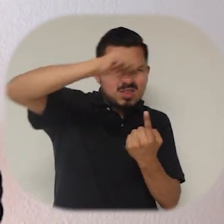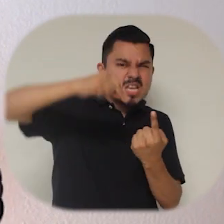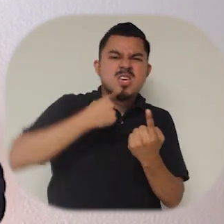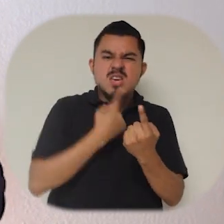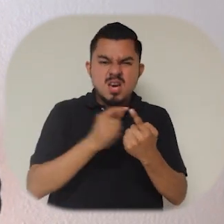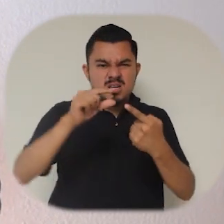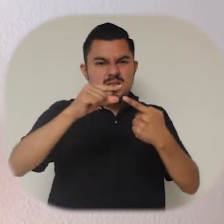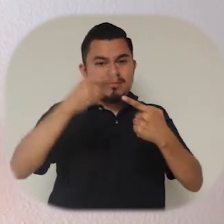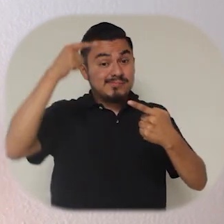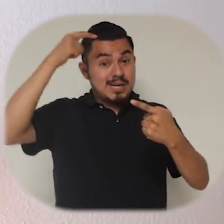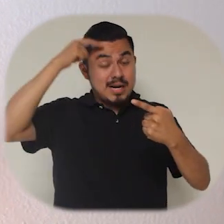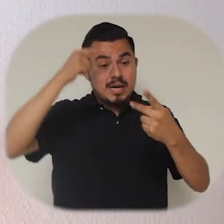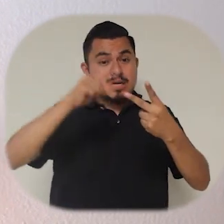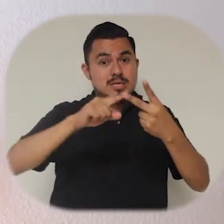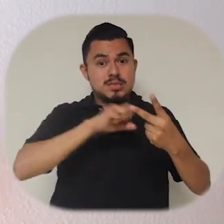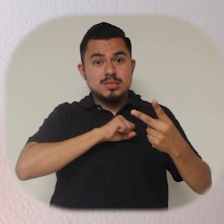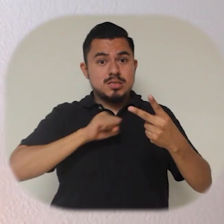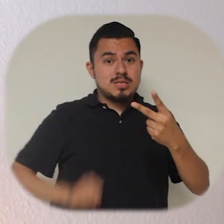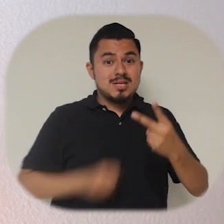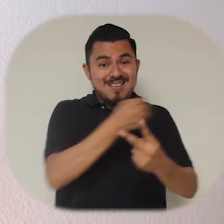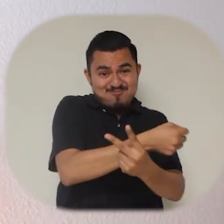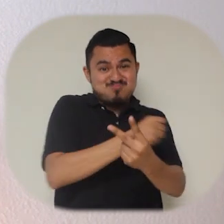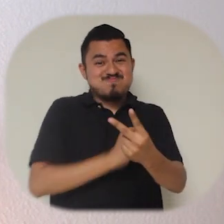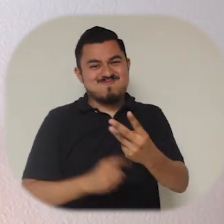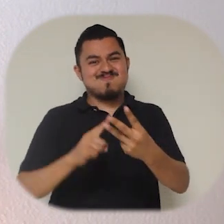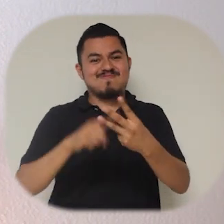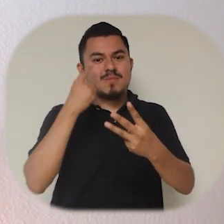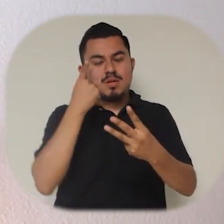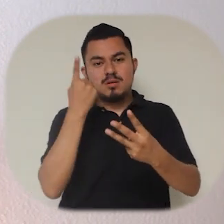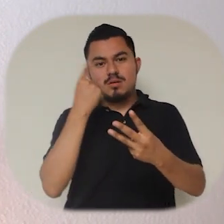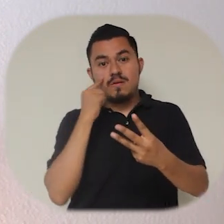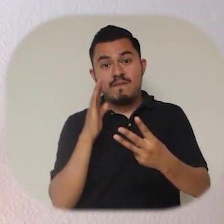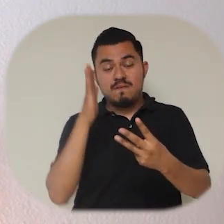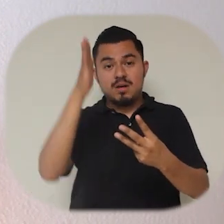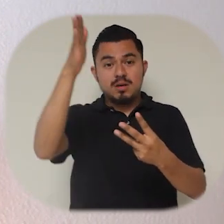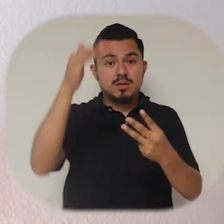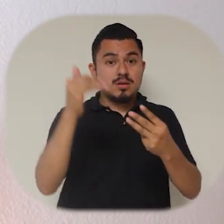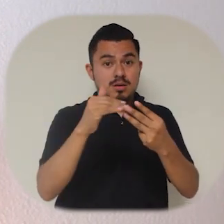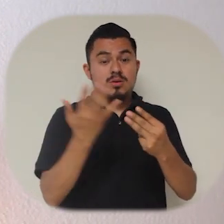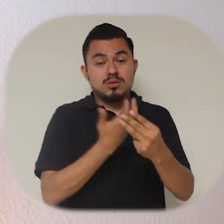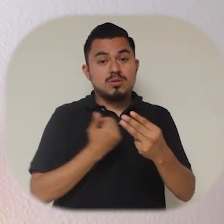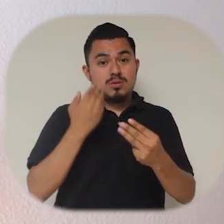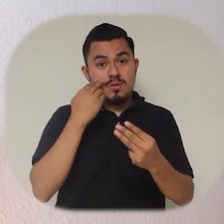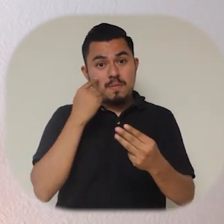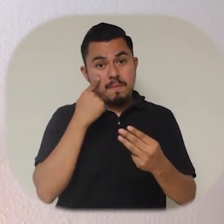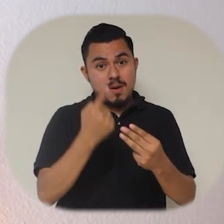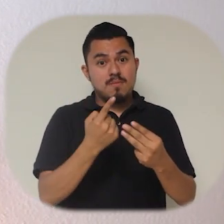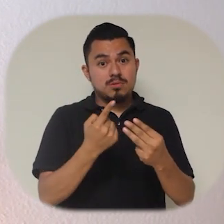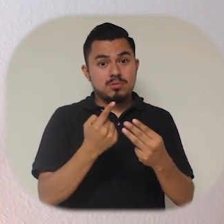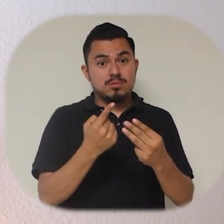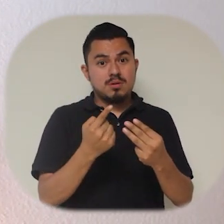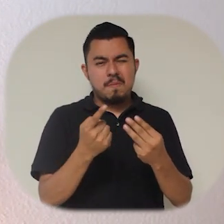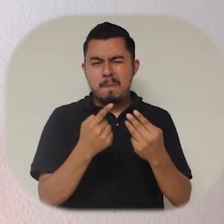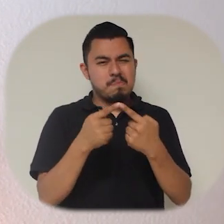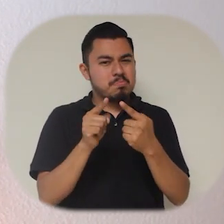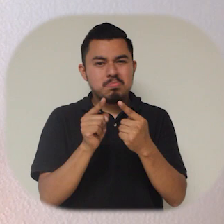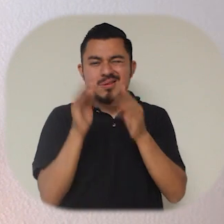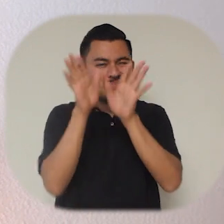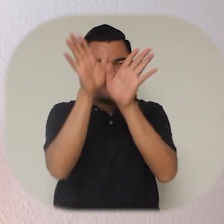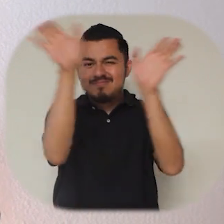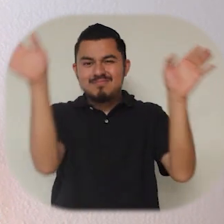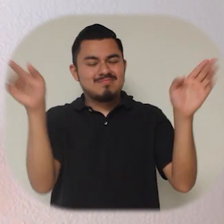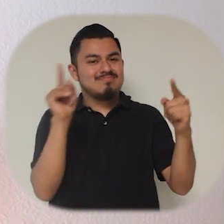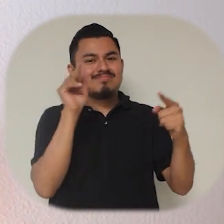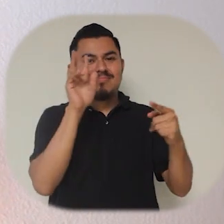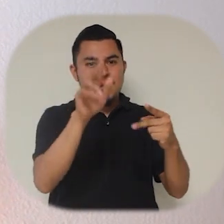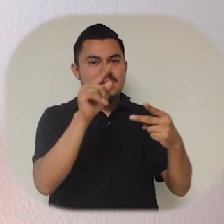vemos a Corés, se le ungió también, pero realmente en general fue a estos tres oficios.